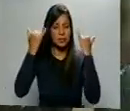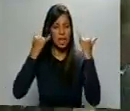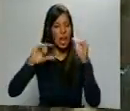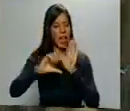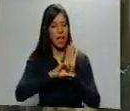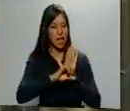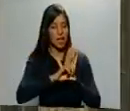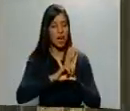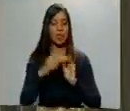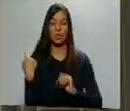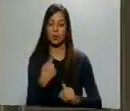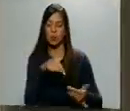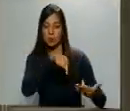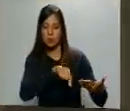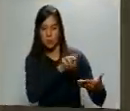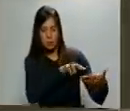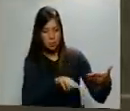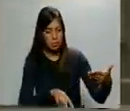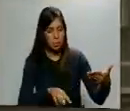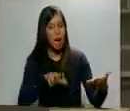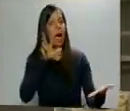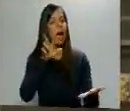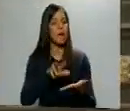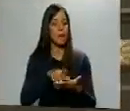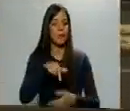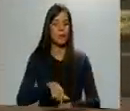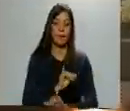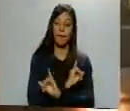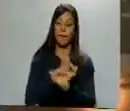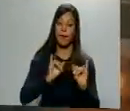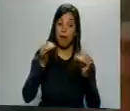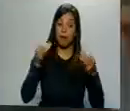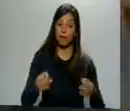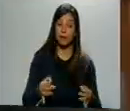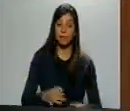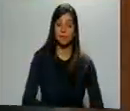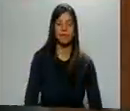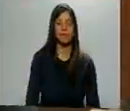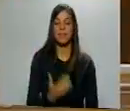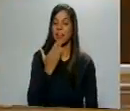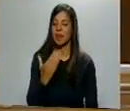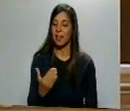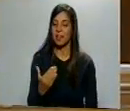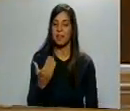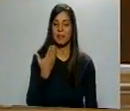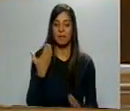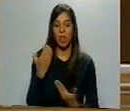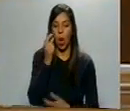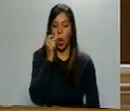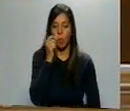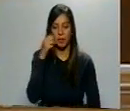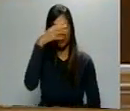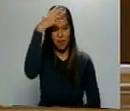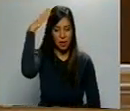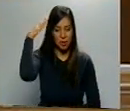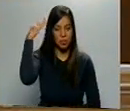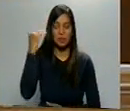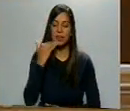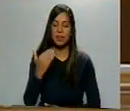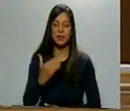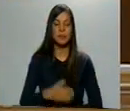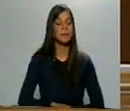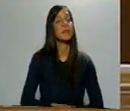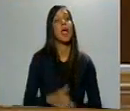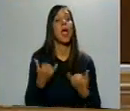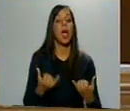aprobando en este año. Es todo, compañera Presidenta. Muchas gracias. Gracias, Constituyente Piñate. Bueno, yo voy a pedirle al